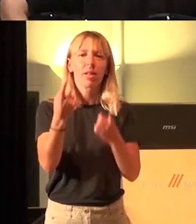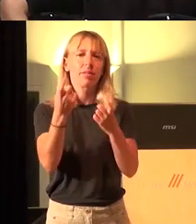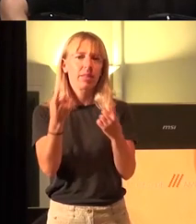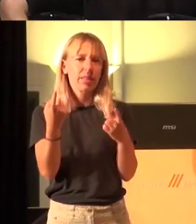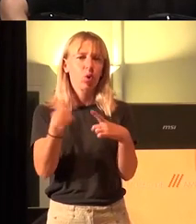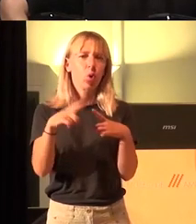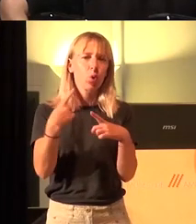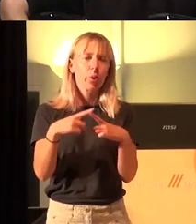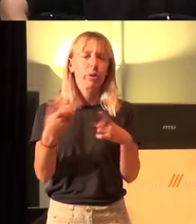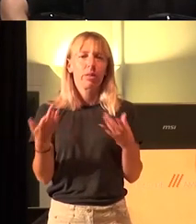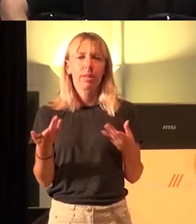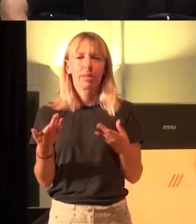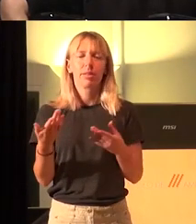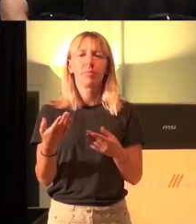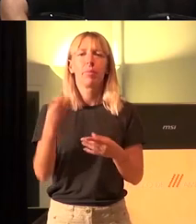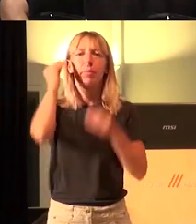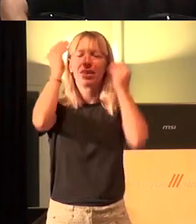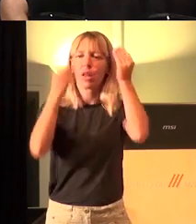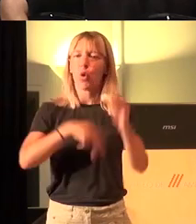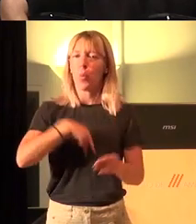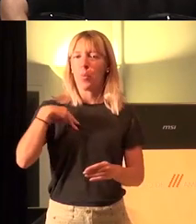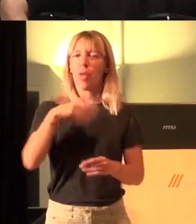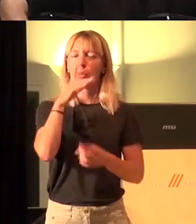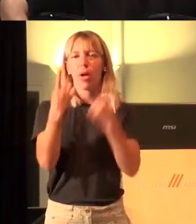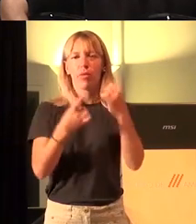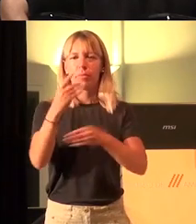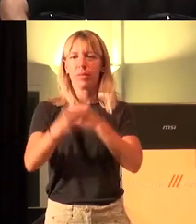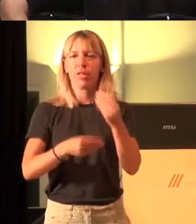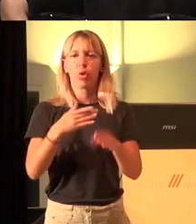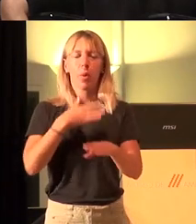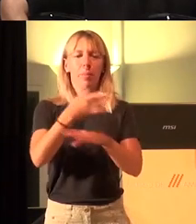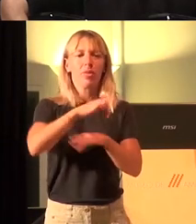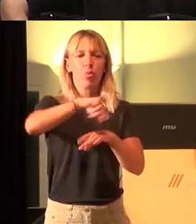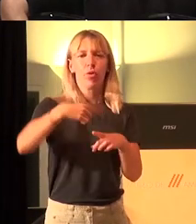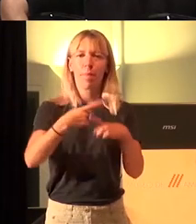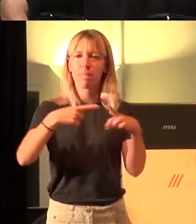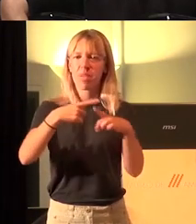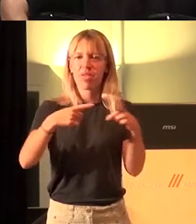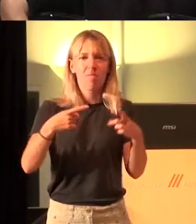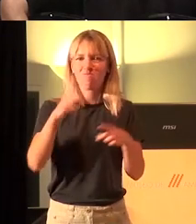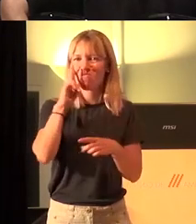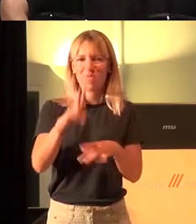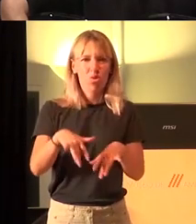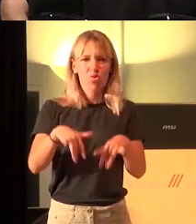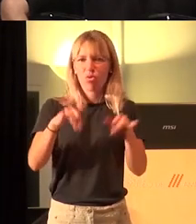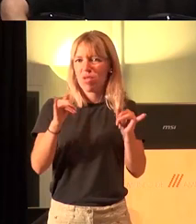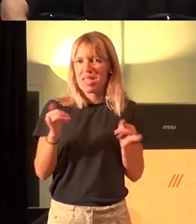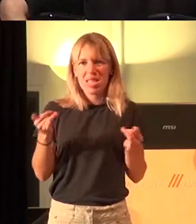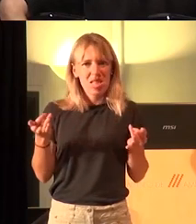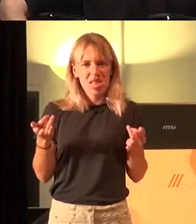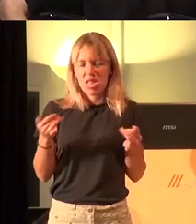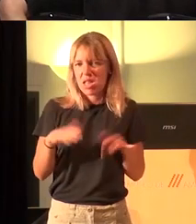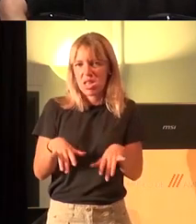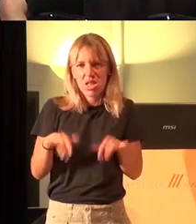faltado, pues eso, que si, pensando en el Prado, que lo hemos hecho alguna vez, es que vas hora y media y es que no has visto ni evidentemente